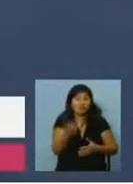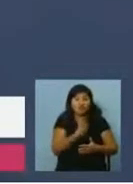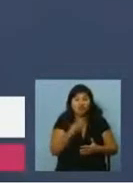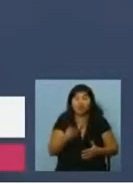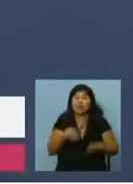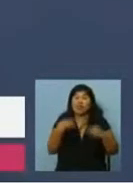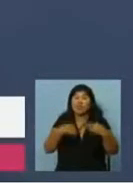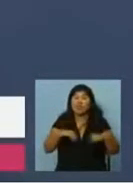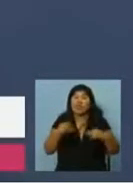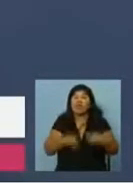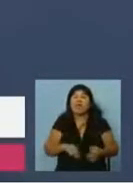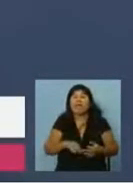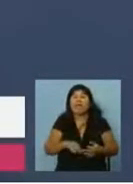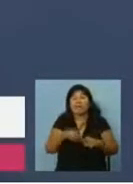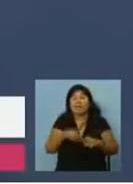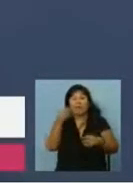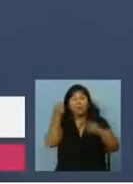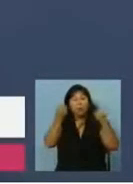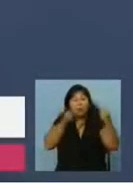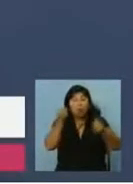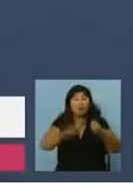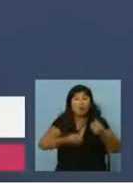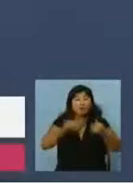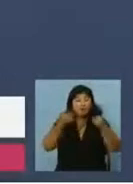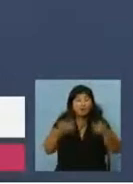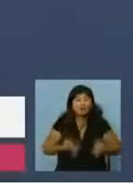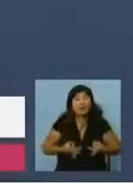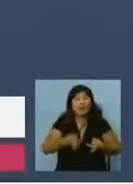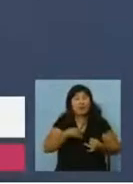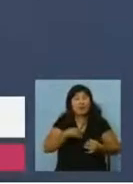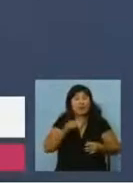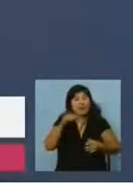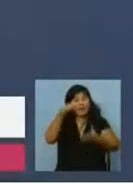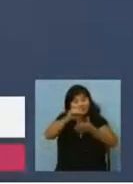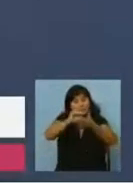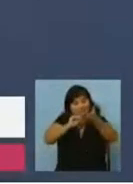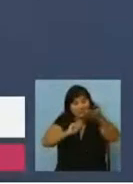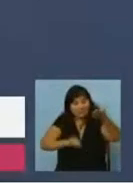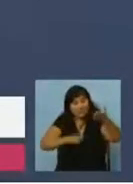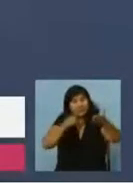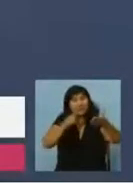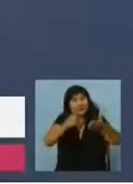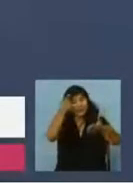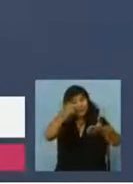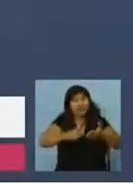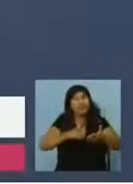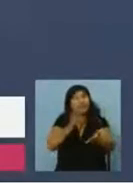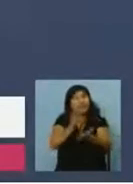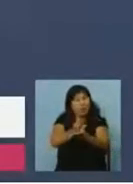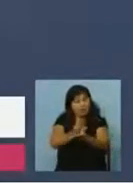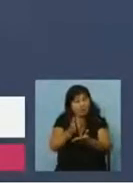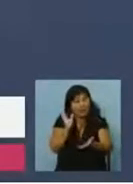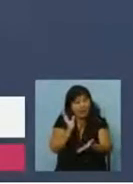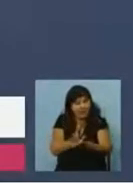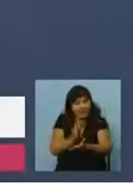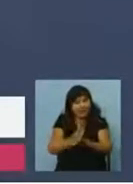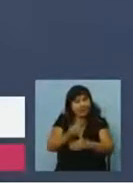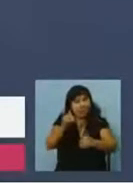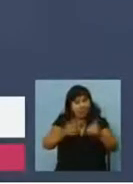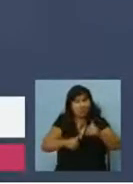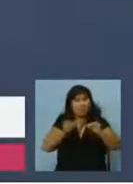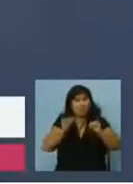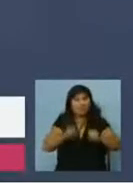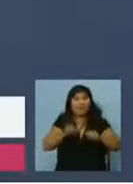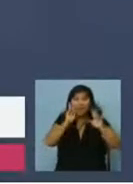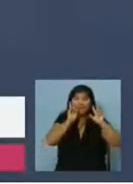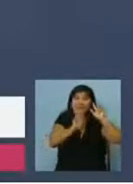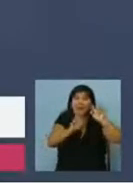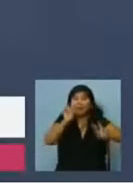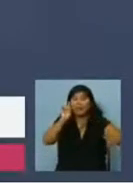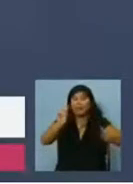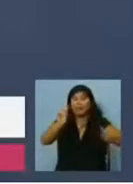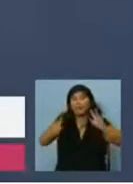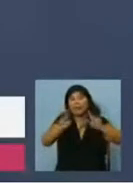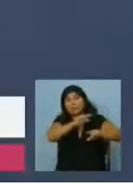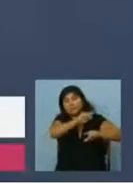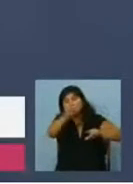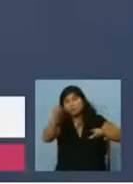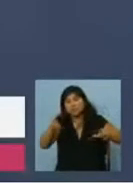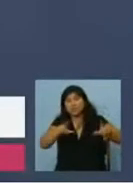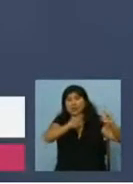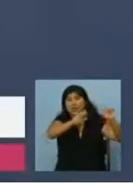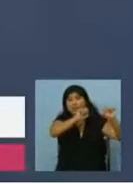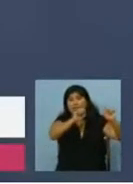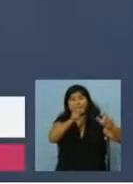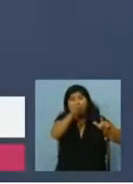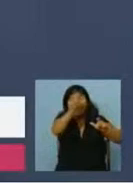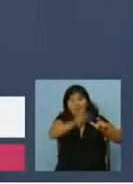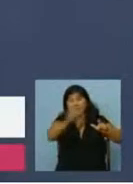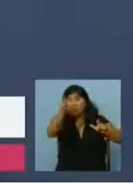tenemos que preocupar por estar incluidos en el padrón, por ser ciudadanos activos y por escuchar las propuestas que acá en Canal 7 de